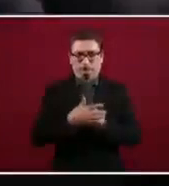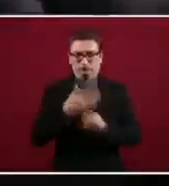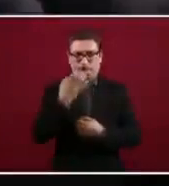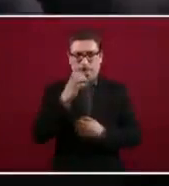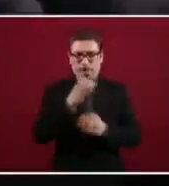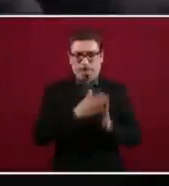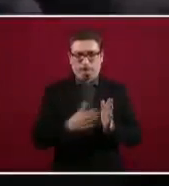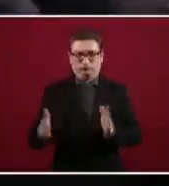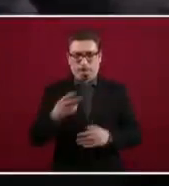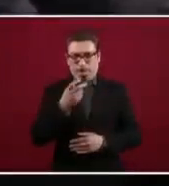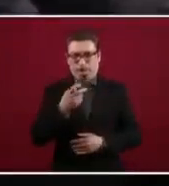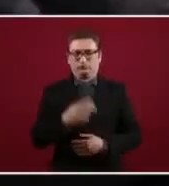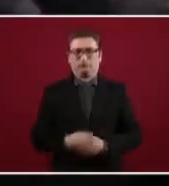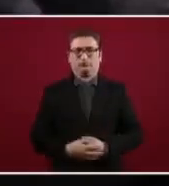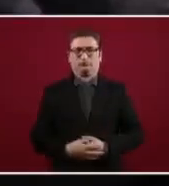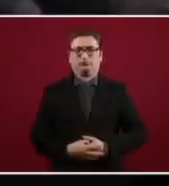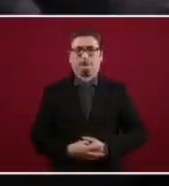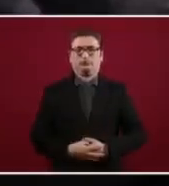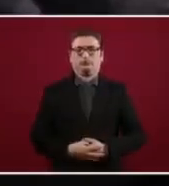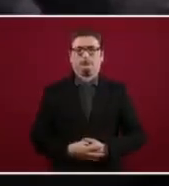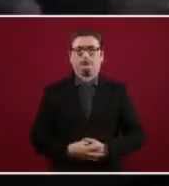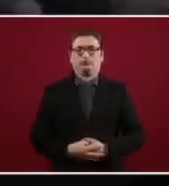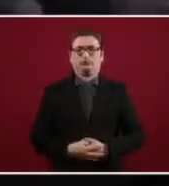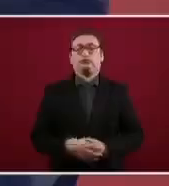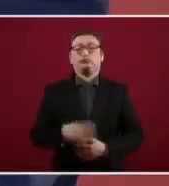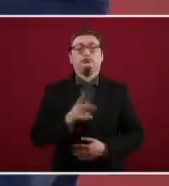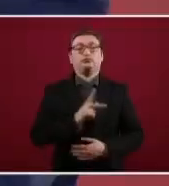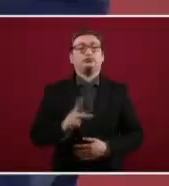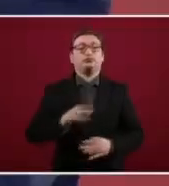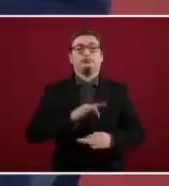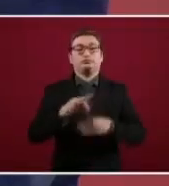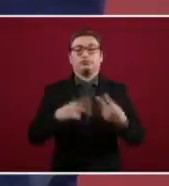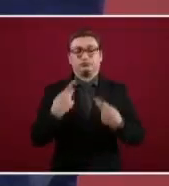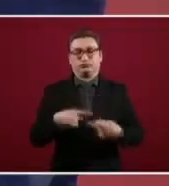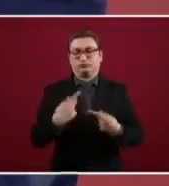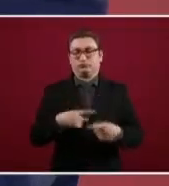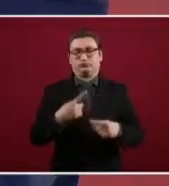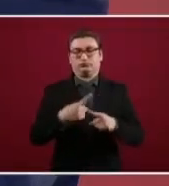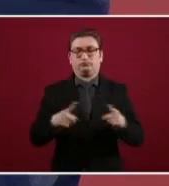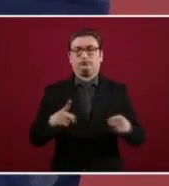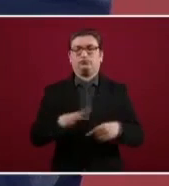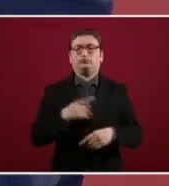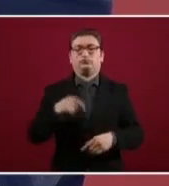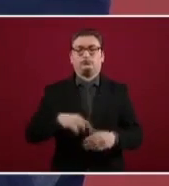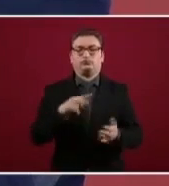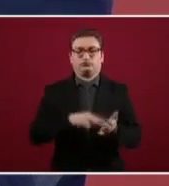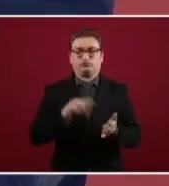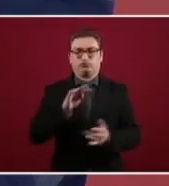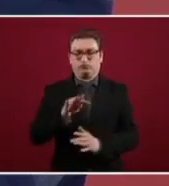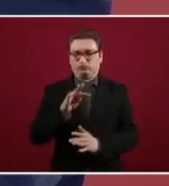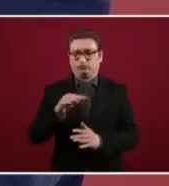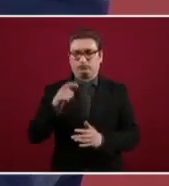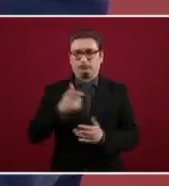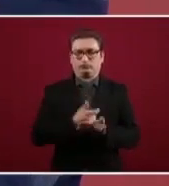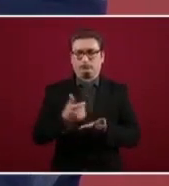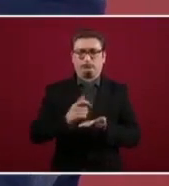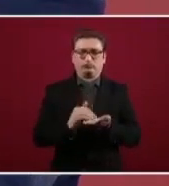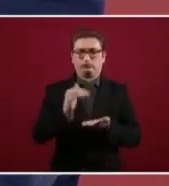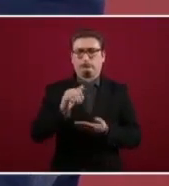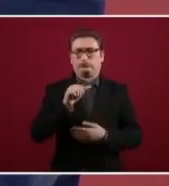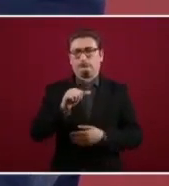para toda la población es distinto porque este año el salario mínimo aumentó